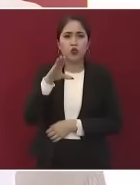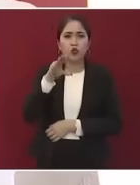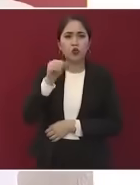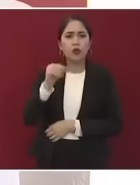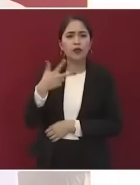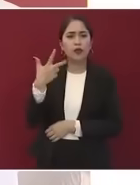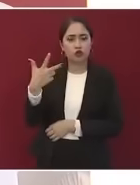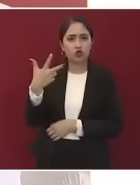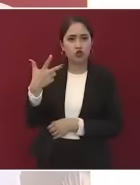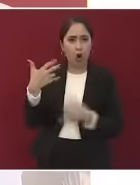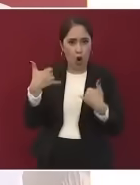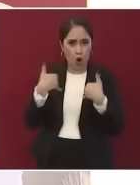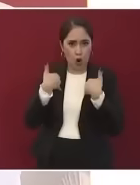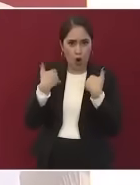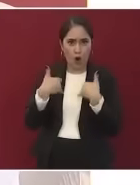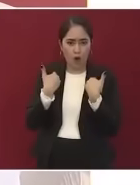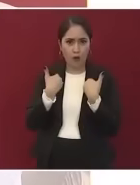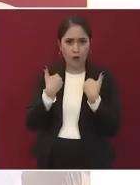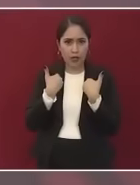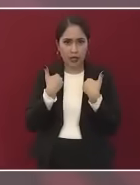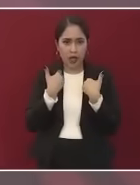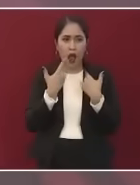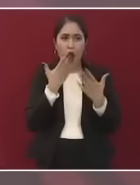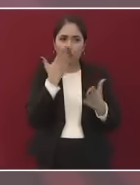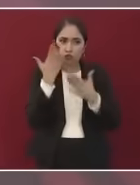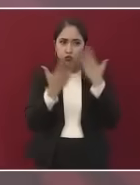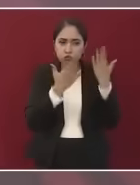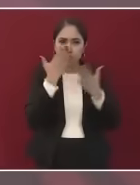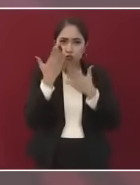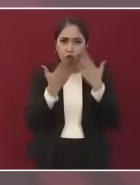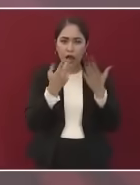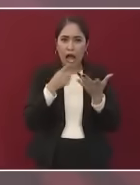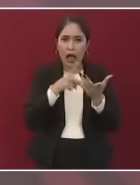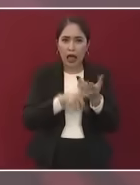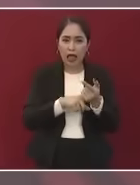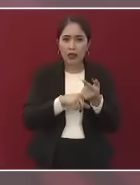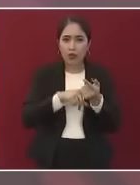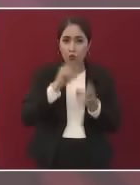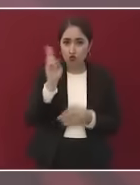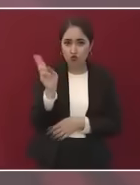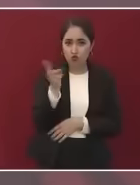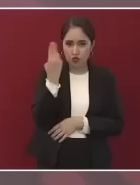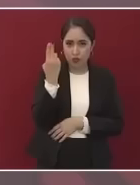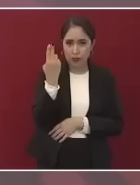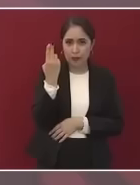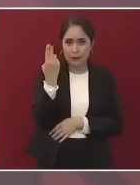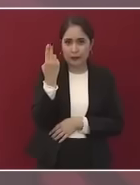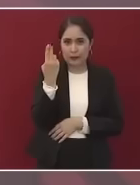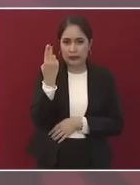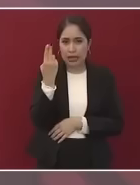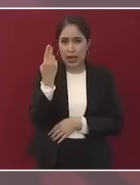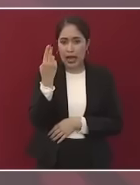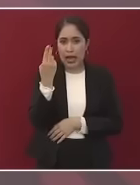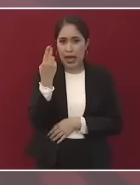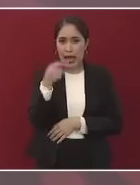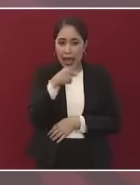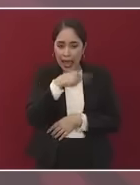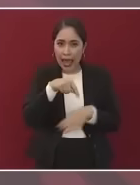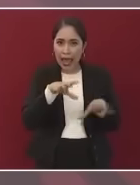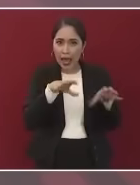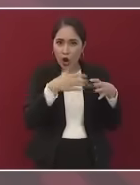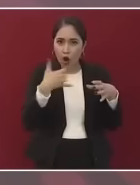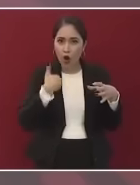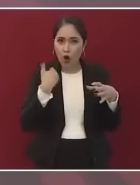donde se abordará el tema migratorio este 15 y 16 de noviembre con el presidente jovan como anfitrión no es nada difícil